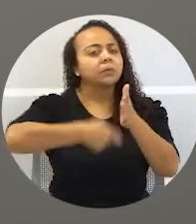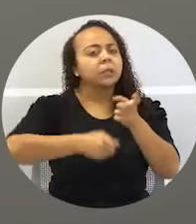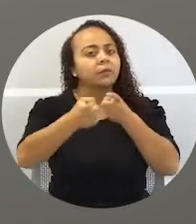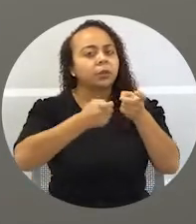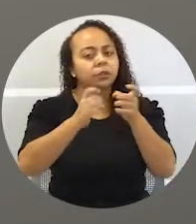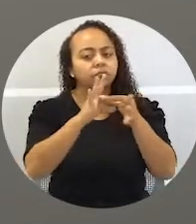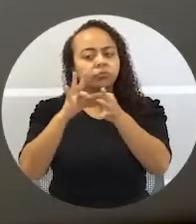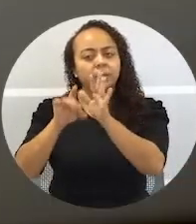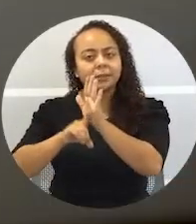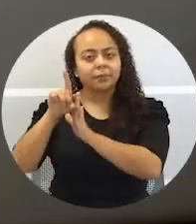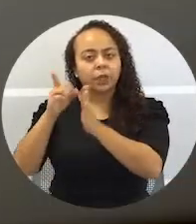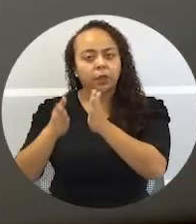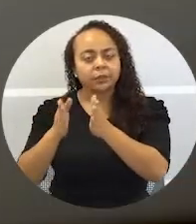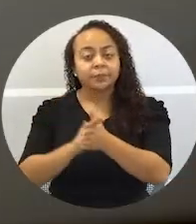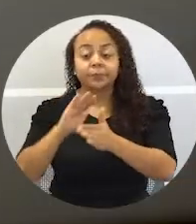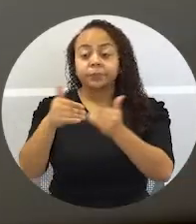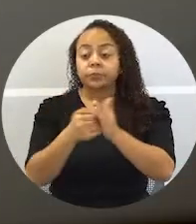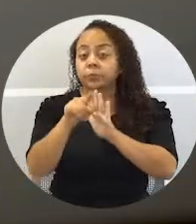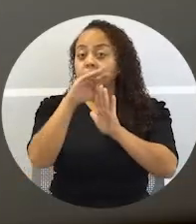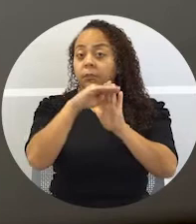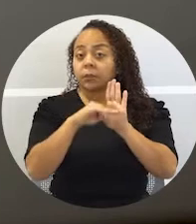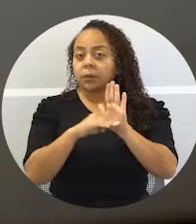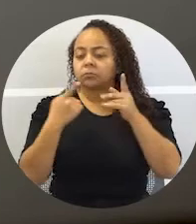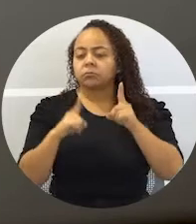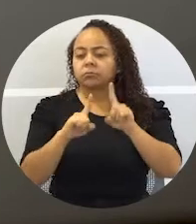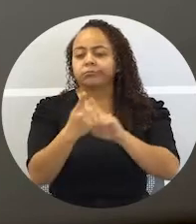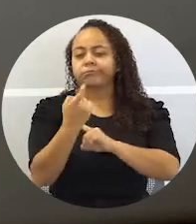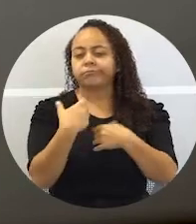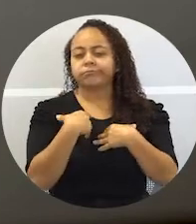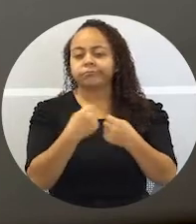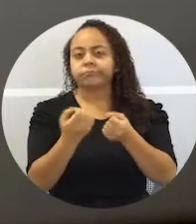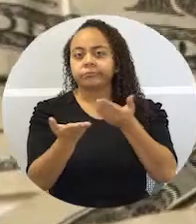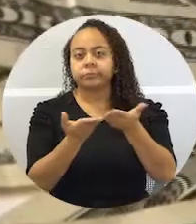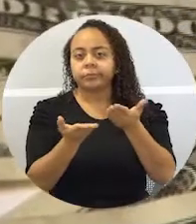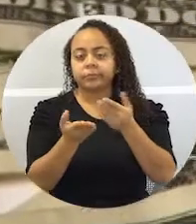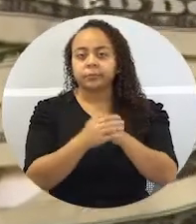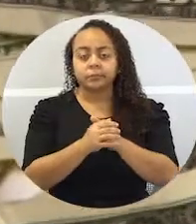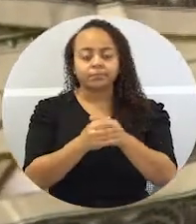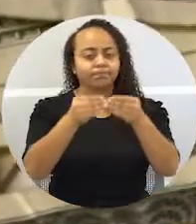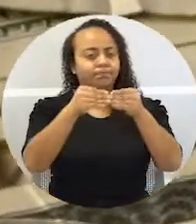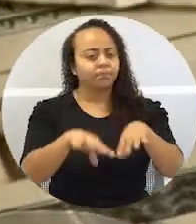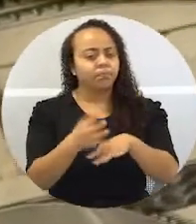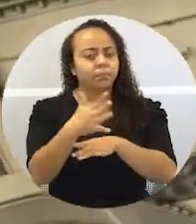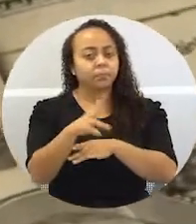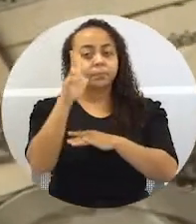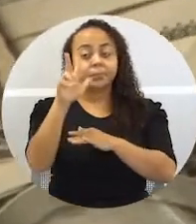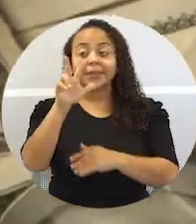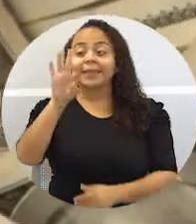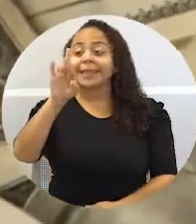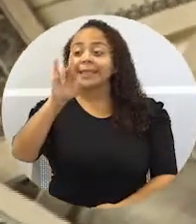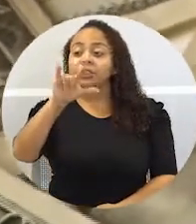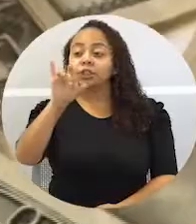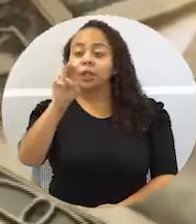desarrolladores inmobiliarios todos estos medios son los que han generado desconfianza en los mercados estimándose pérdidas por cerca de 3 trillones de dólares